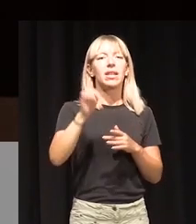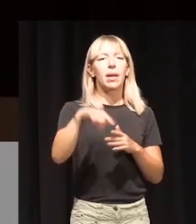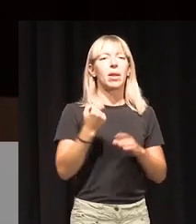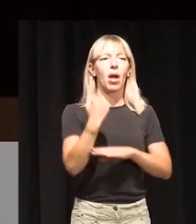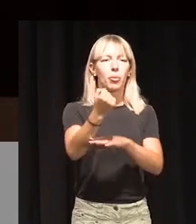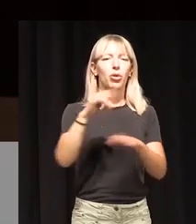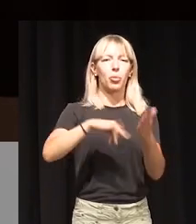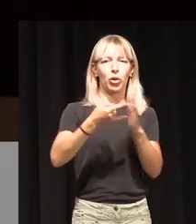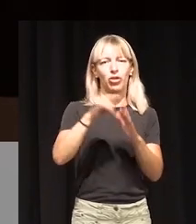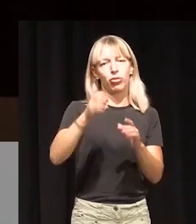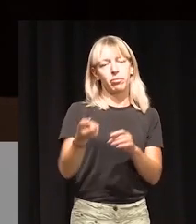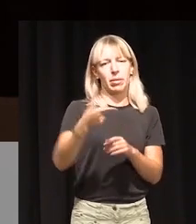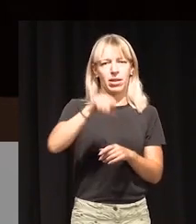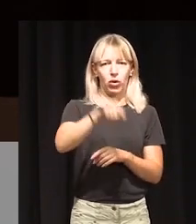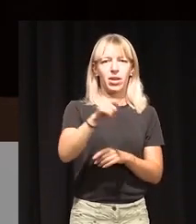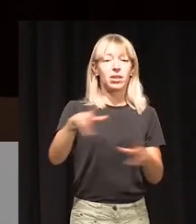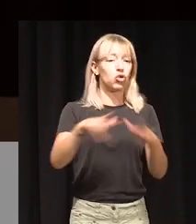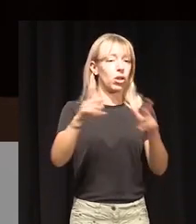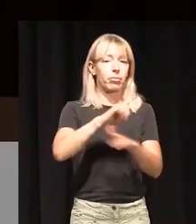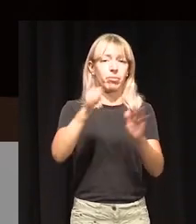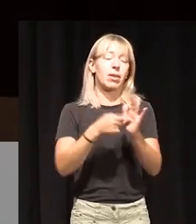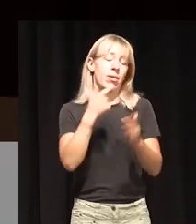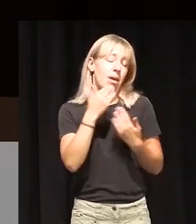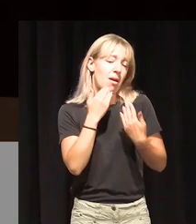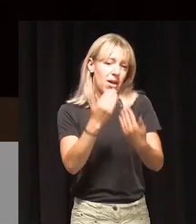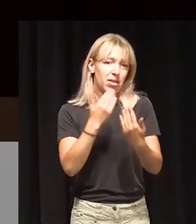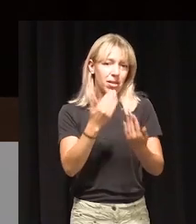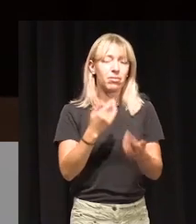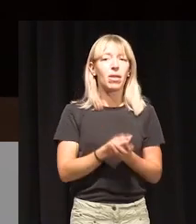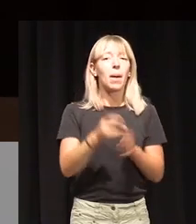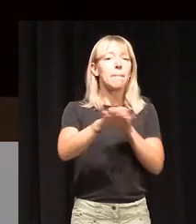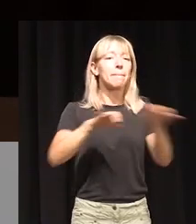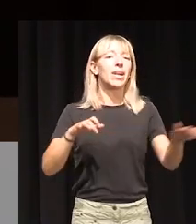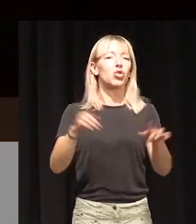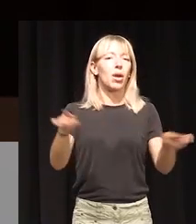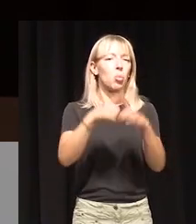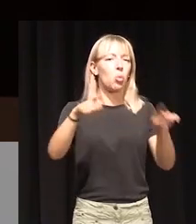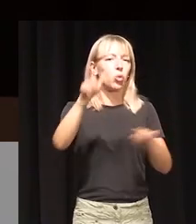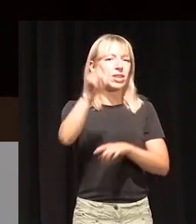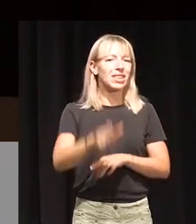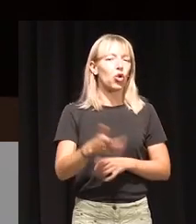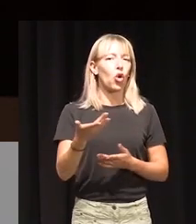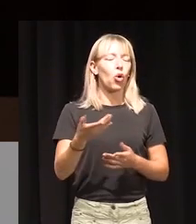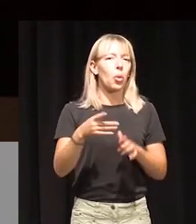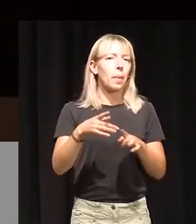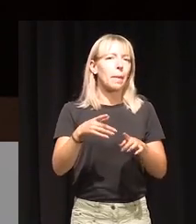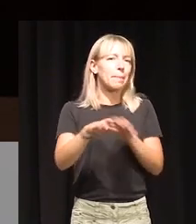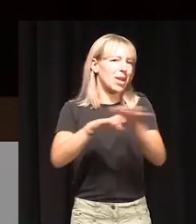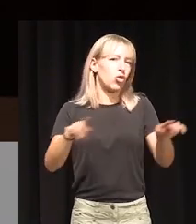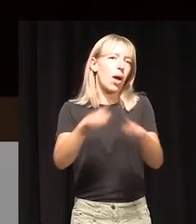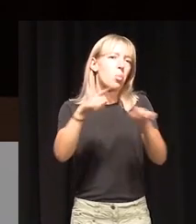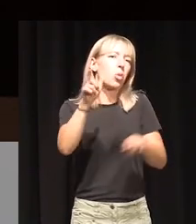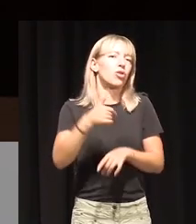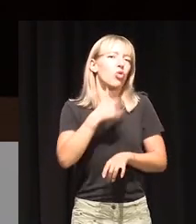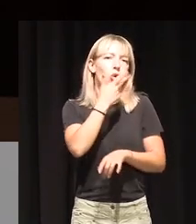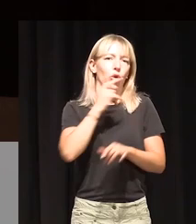proyectos de esta naturaleza. Toda la sociedad se lo va a agradecer. Yo creo que la mayoría de músicos, la mayoría de los músicos que he conocido